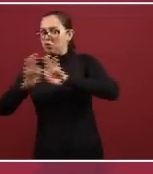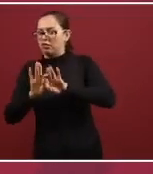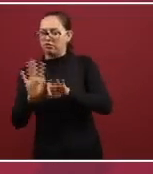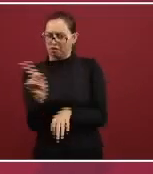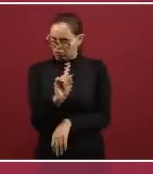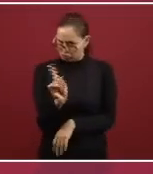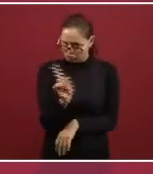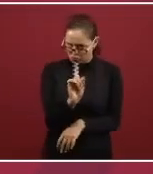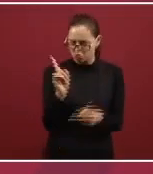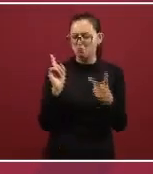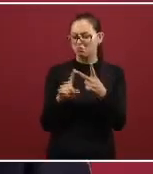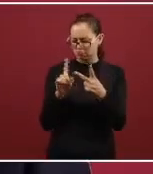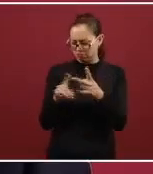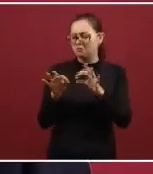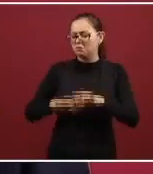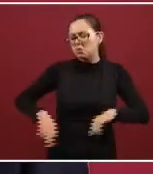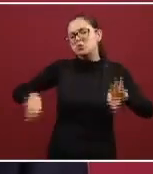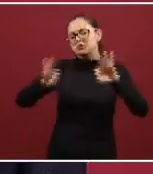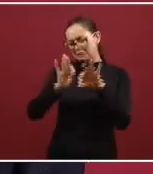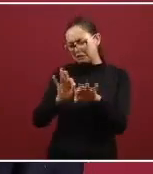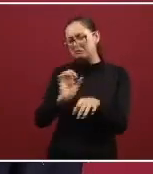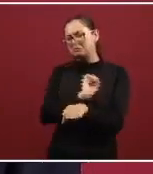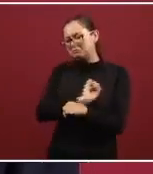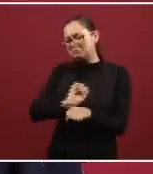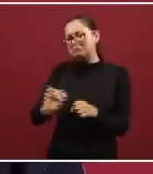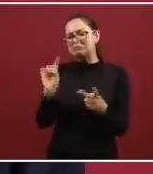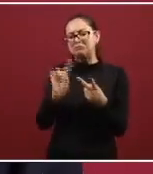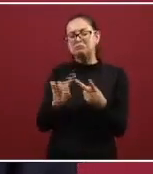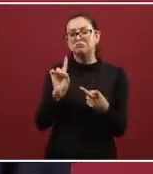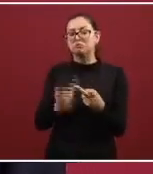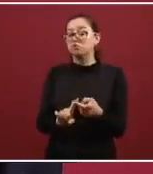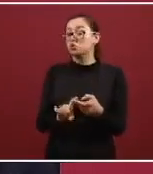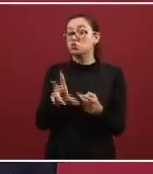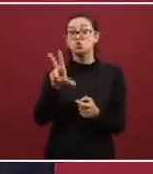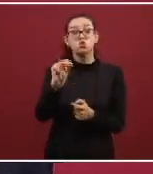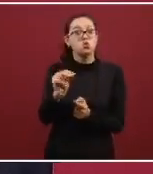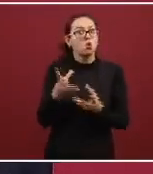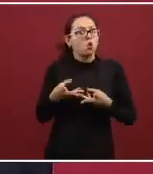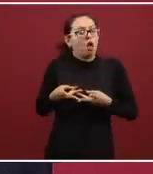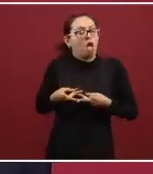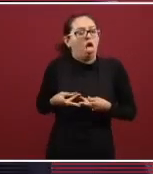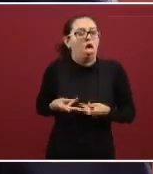sí se tiene que tomar en cuenta, es que no se gaste.